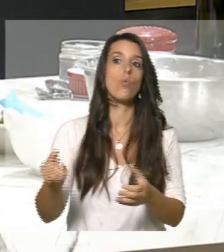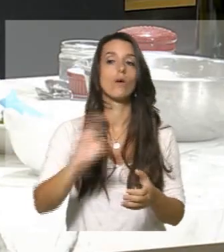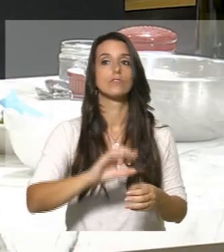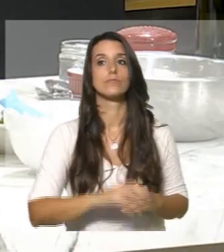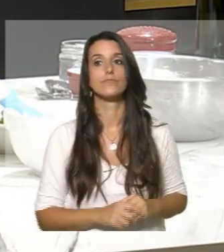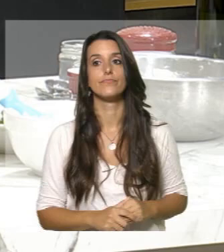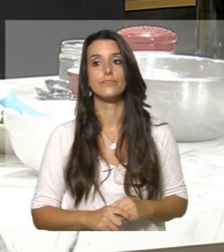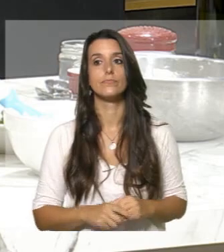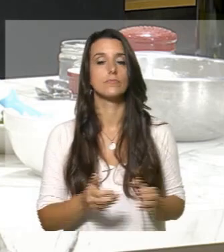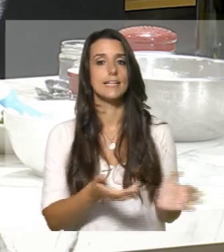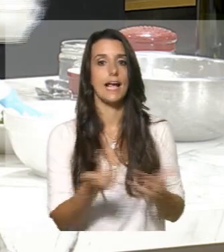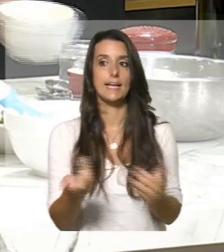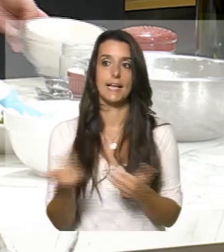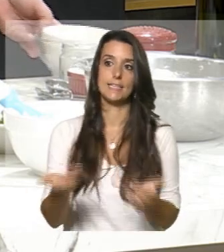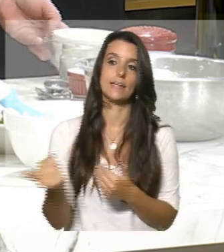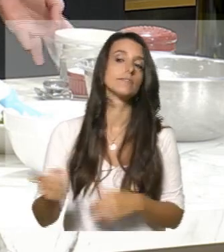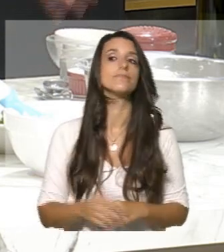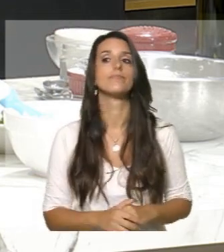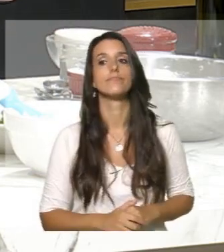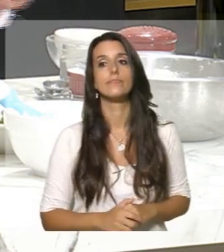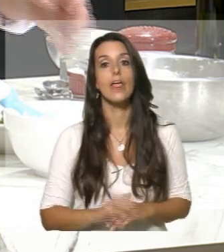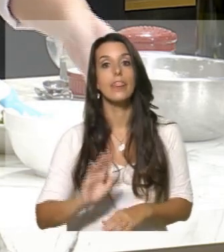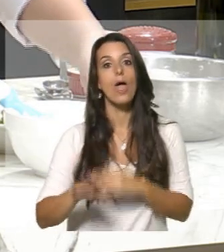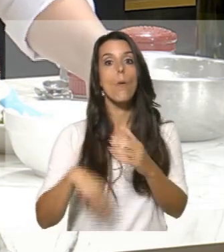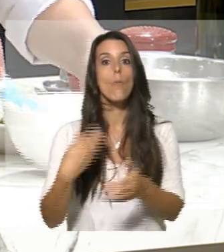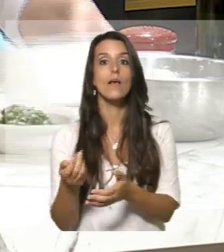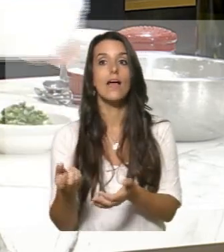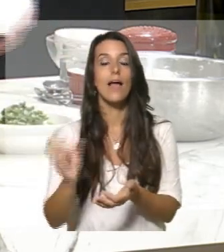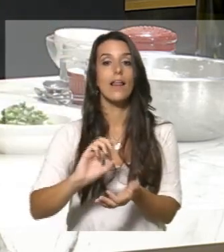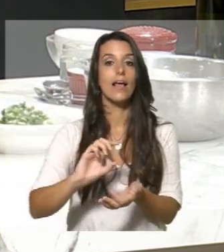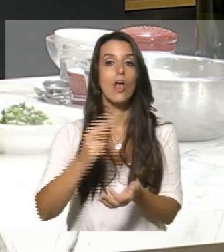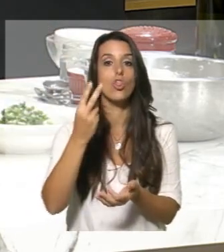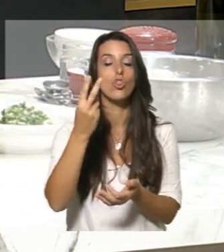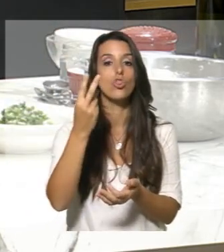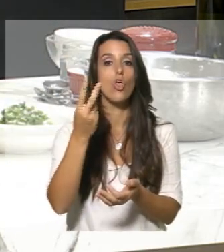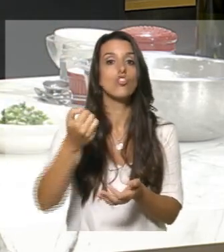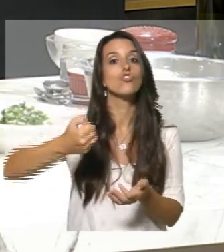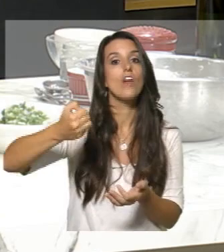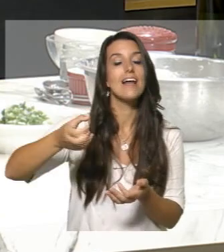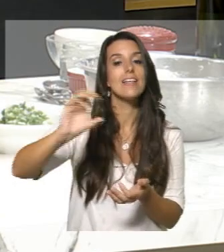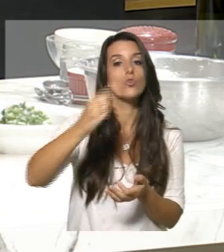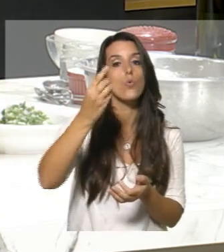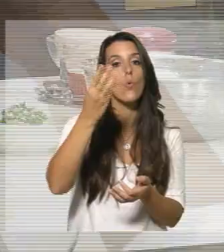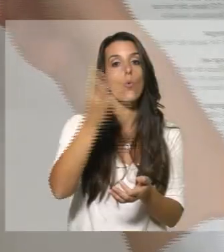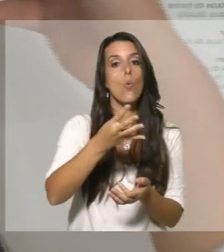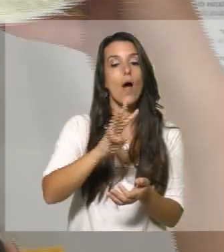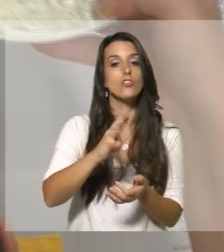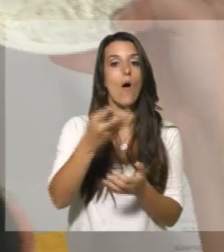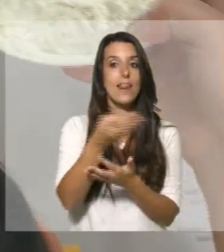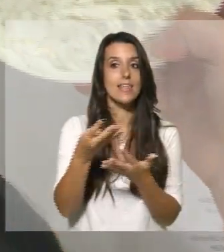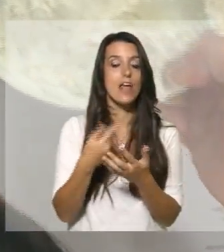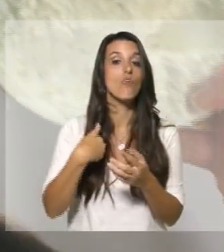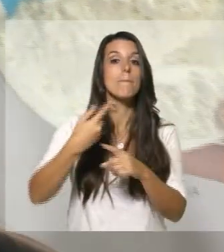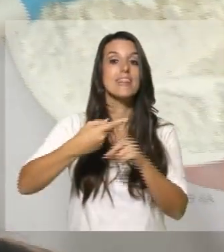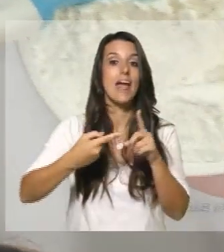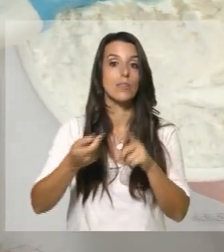Vamos a retirar todo esto. Y luego vamos a agregarle 2 tazas y 1/4 de harina. Yo le voy a poner la mitad, le voy